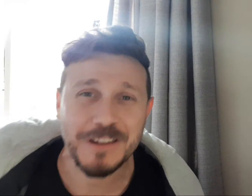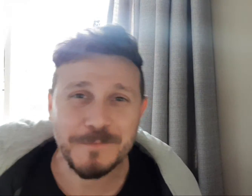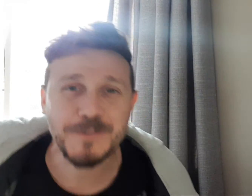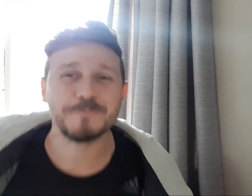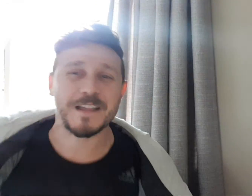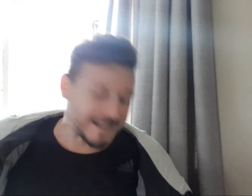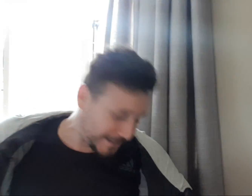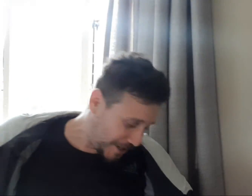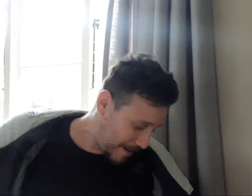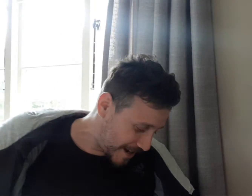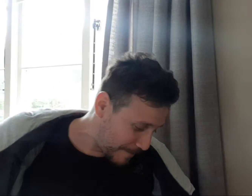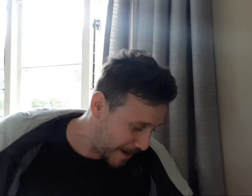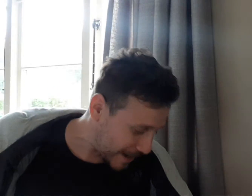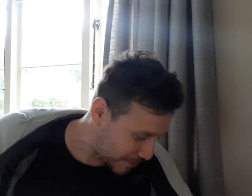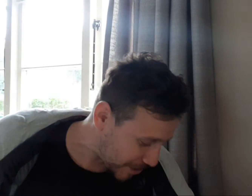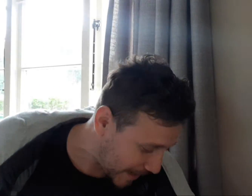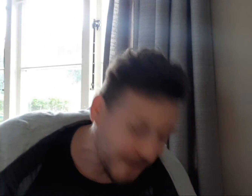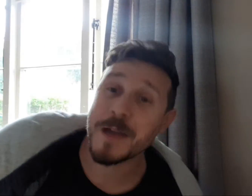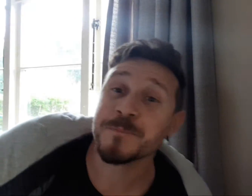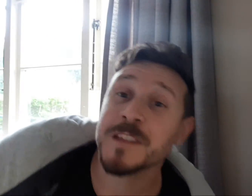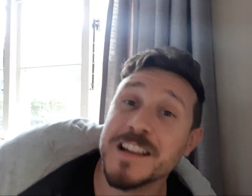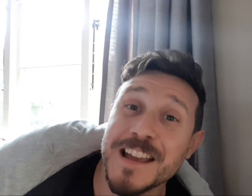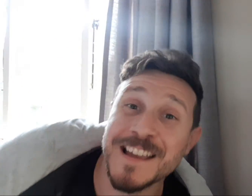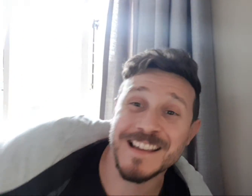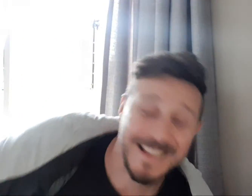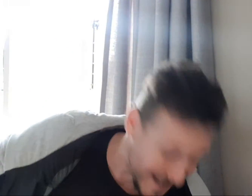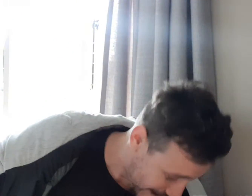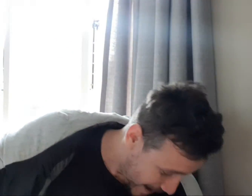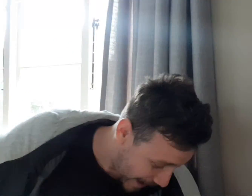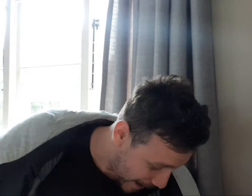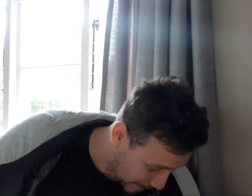directo para todo el mundo, para Latinoamérica y para la concha de la luna.